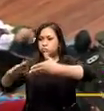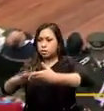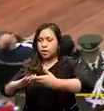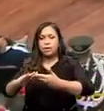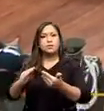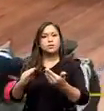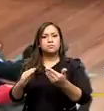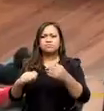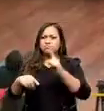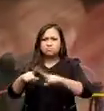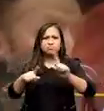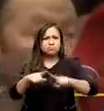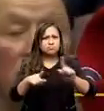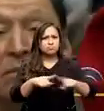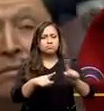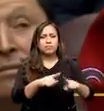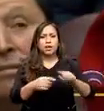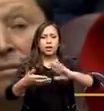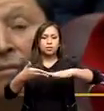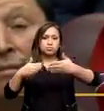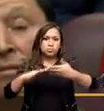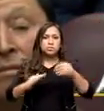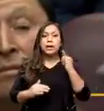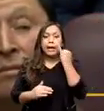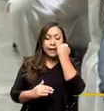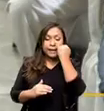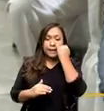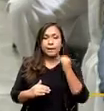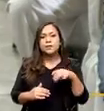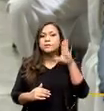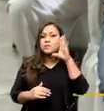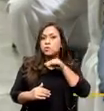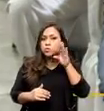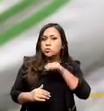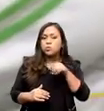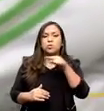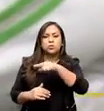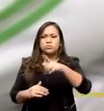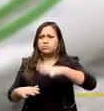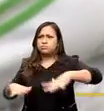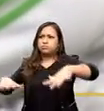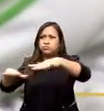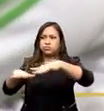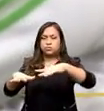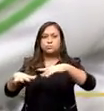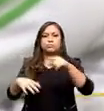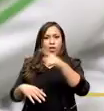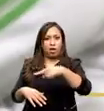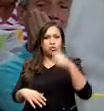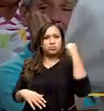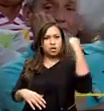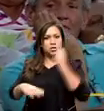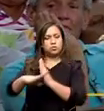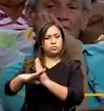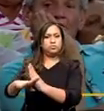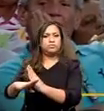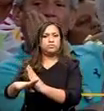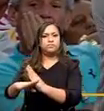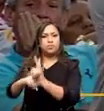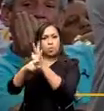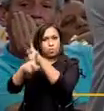de comunidades, pueblos y nacionalidades indígenas, montubios y afroecuatorianos en el país.